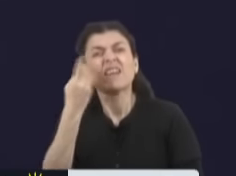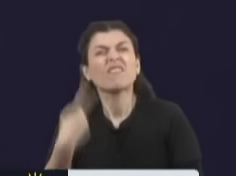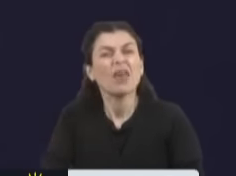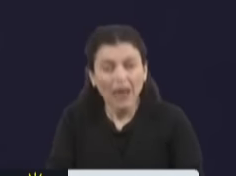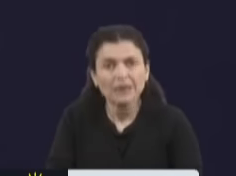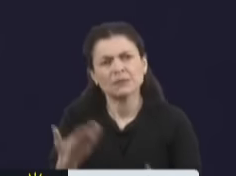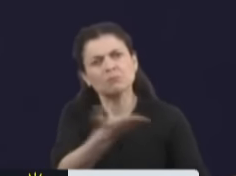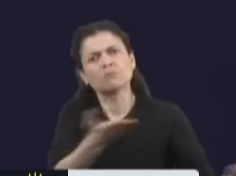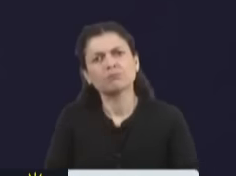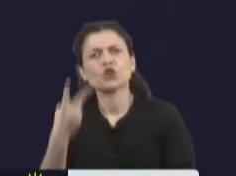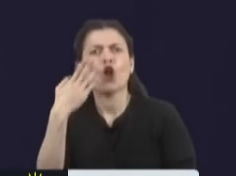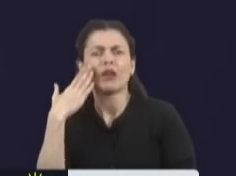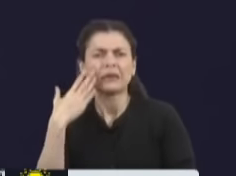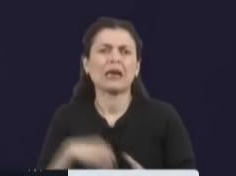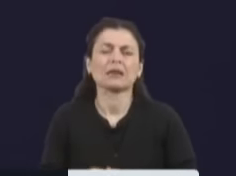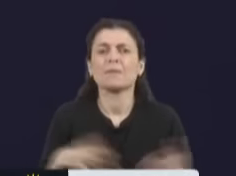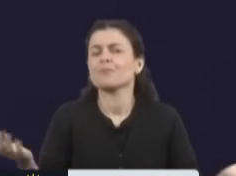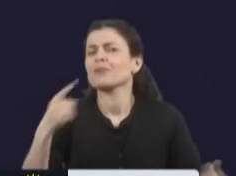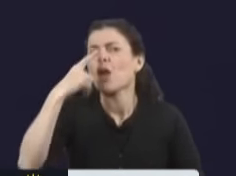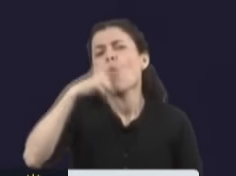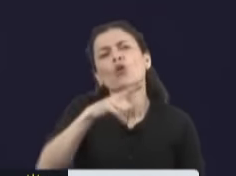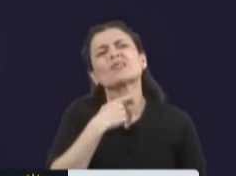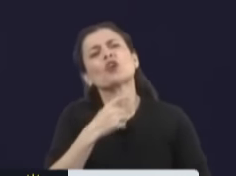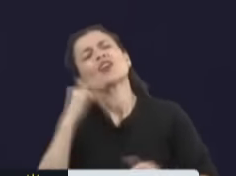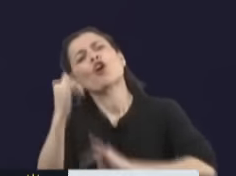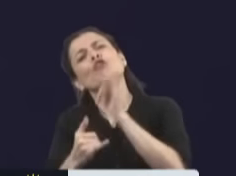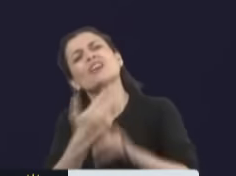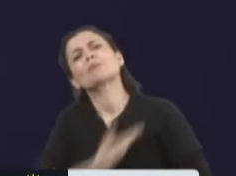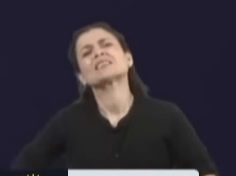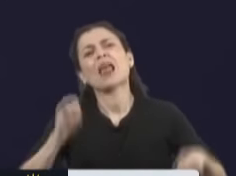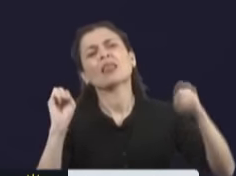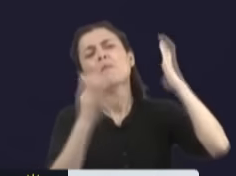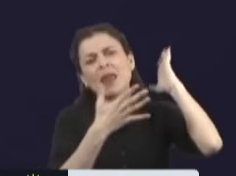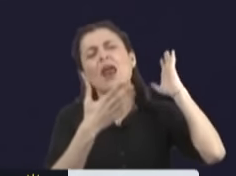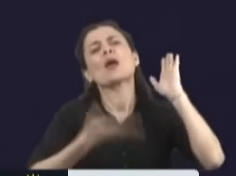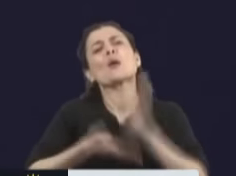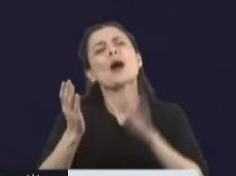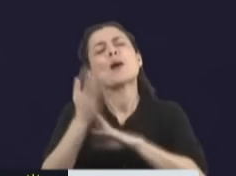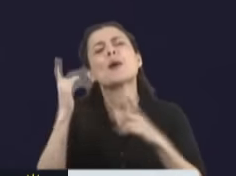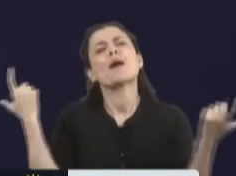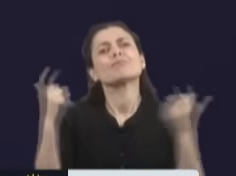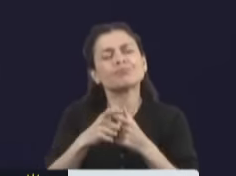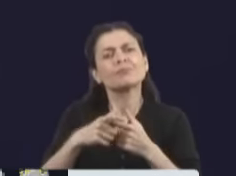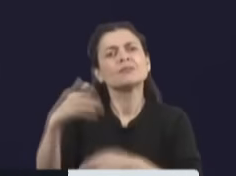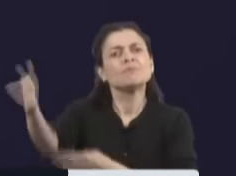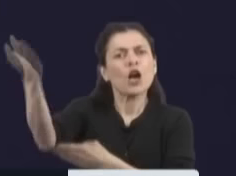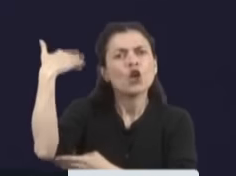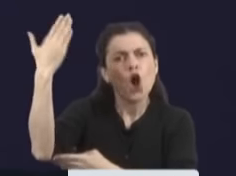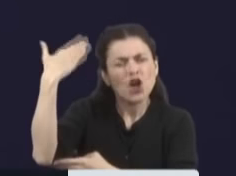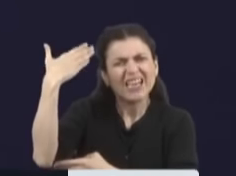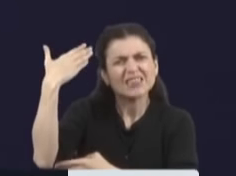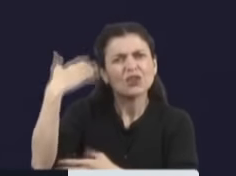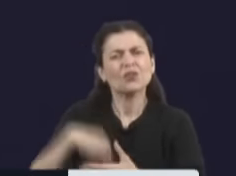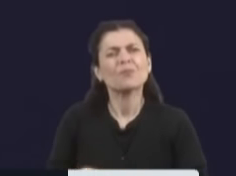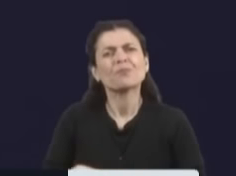y despejar todas sus dudas por último comentarles que el presidente participará del cierre del Congreso judío mundial y